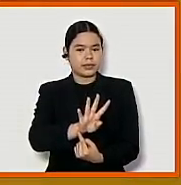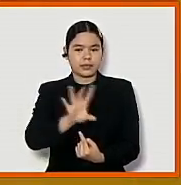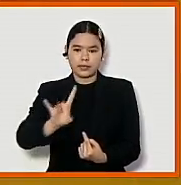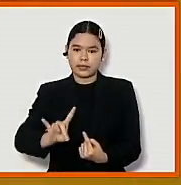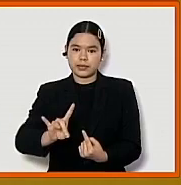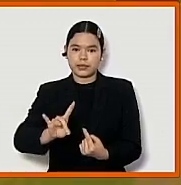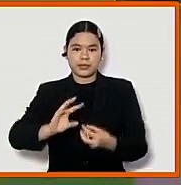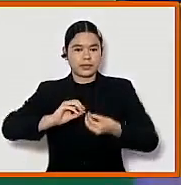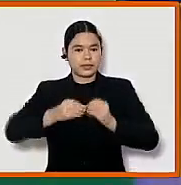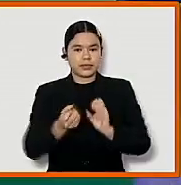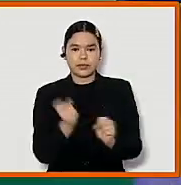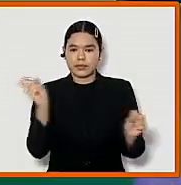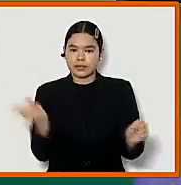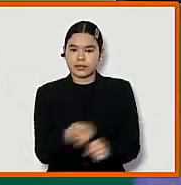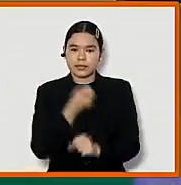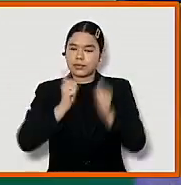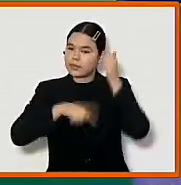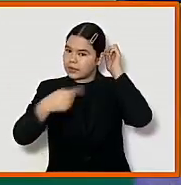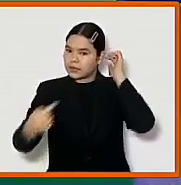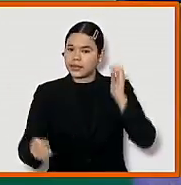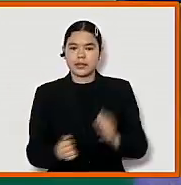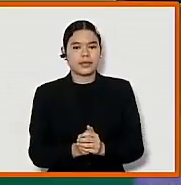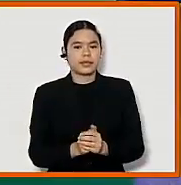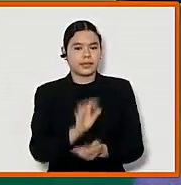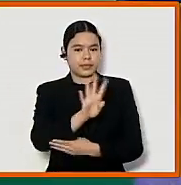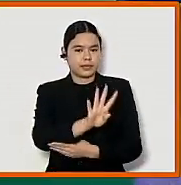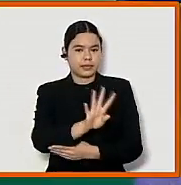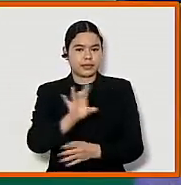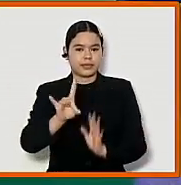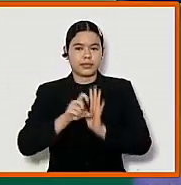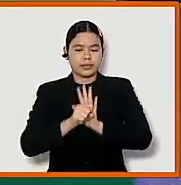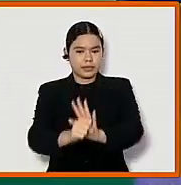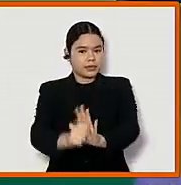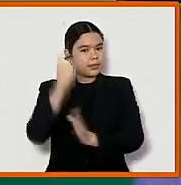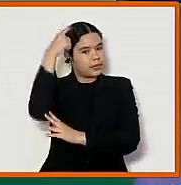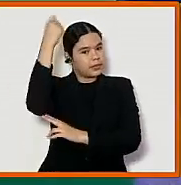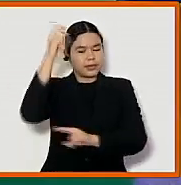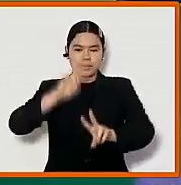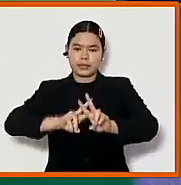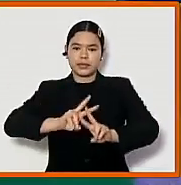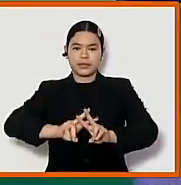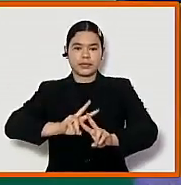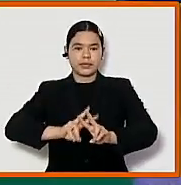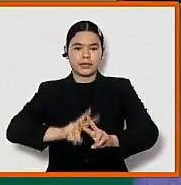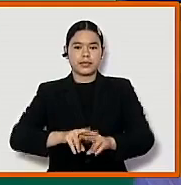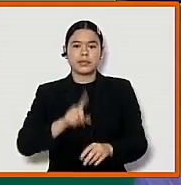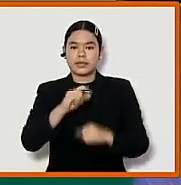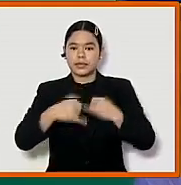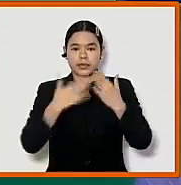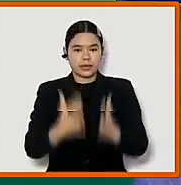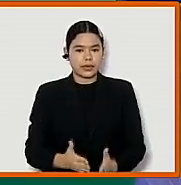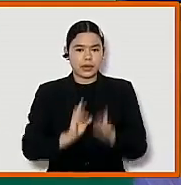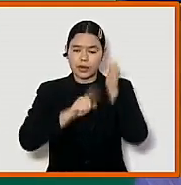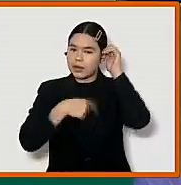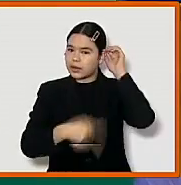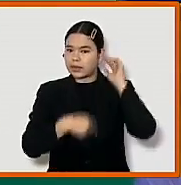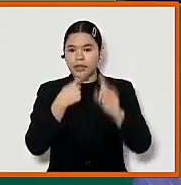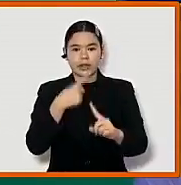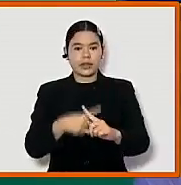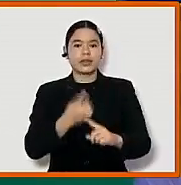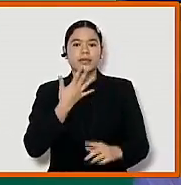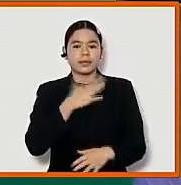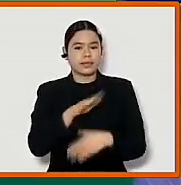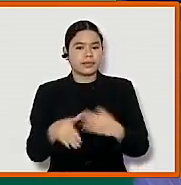8. Número favorecido para Diaria es el 48, con su símbolo de sueños estrella. Si eres jugador para Multi X, muchísima